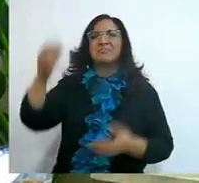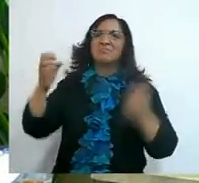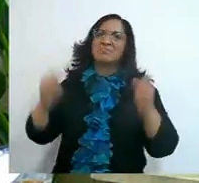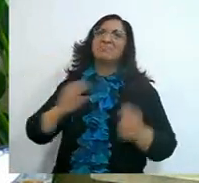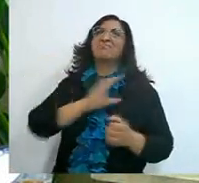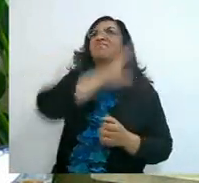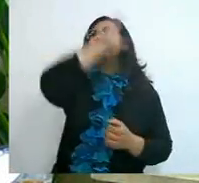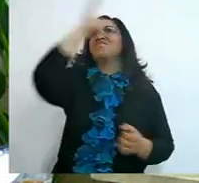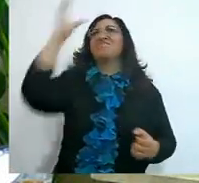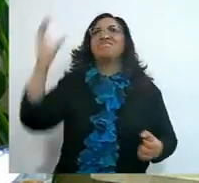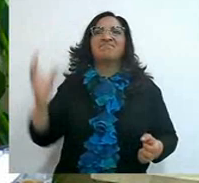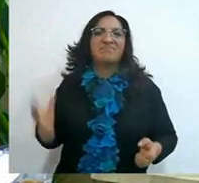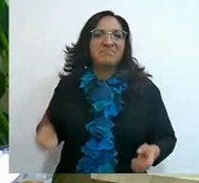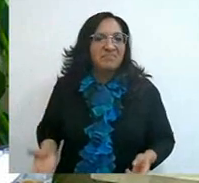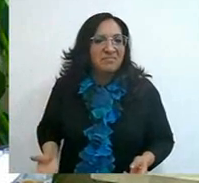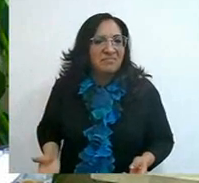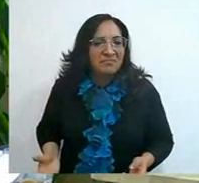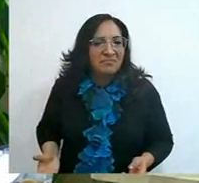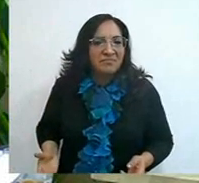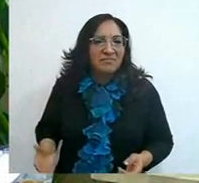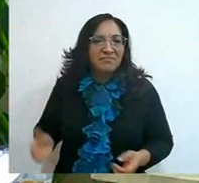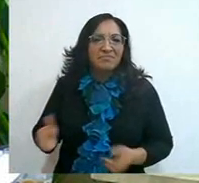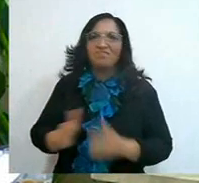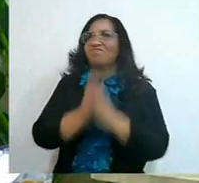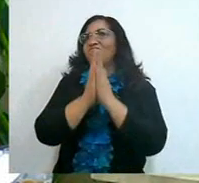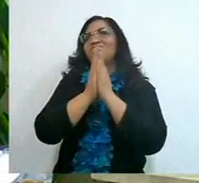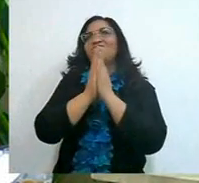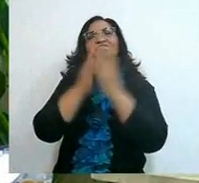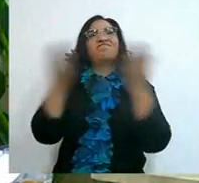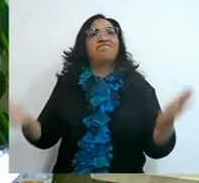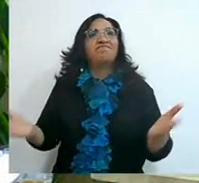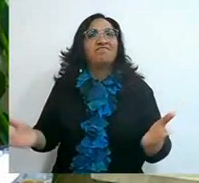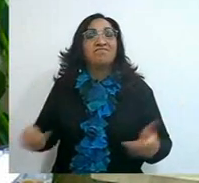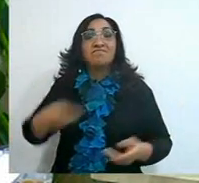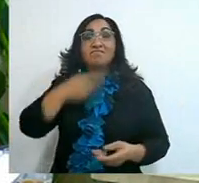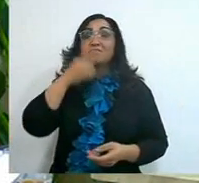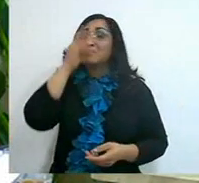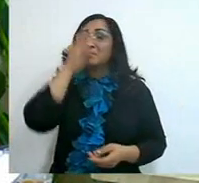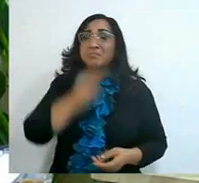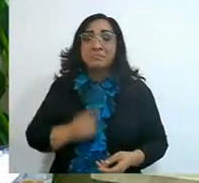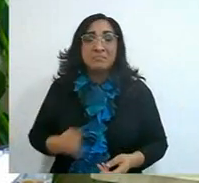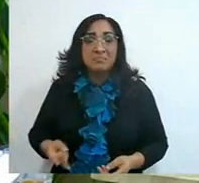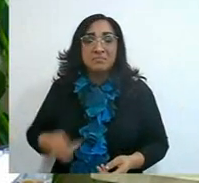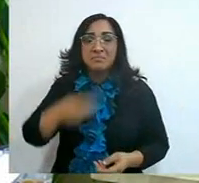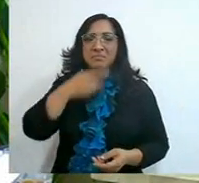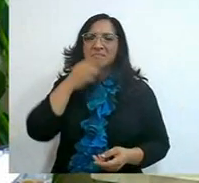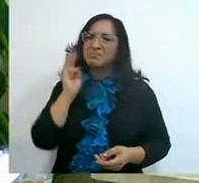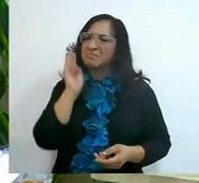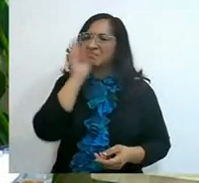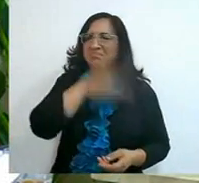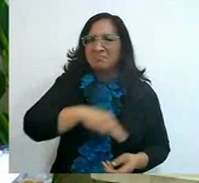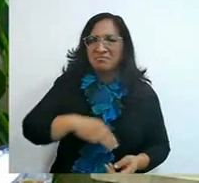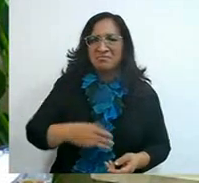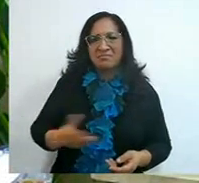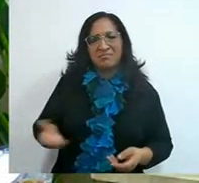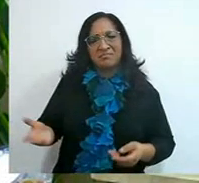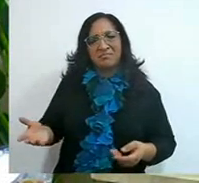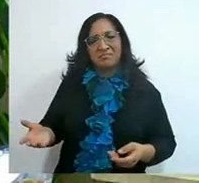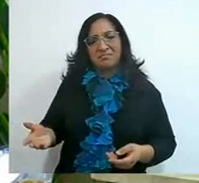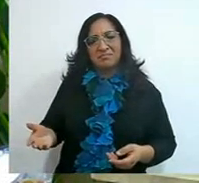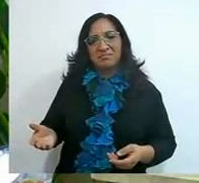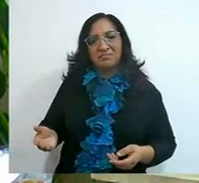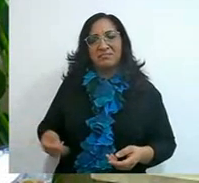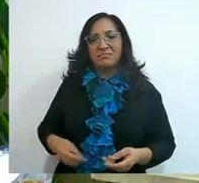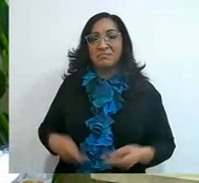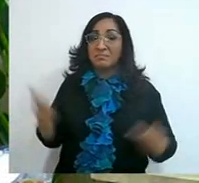Profeta. Por favor, habla pura mentira, palabras falsas,